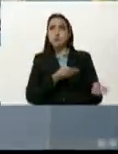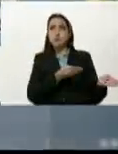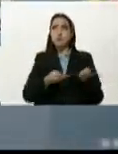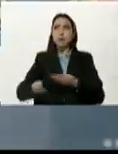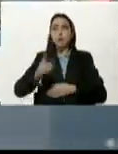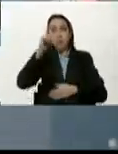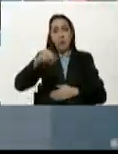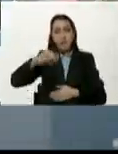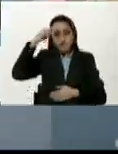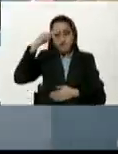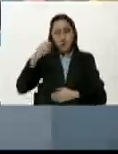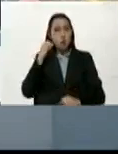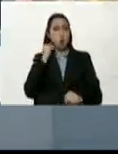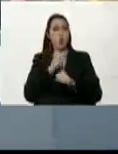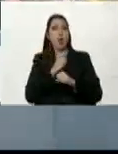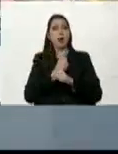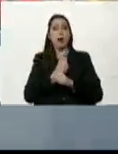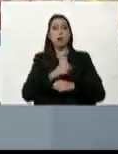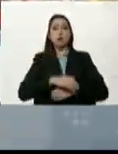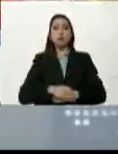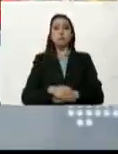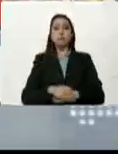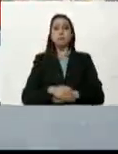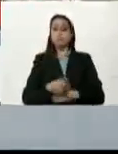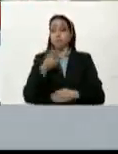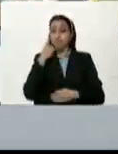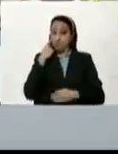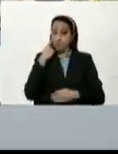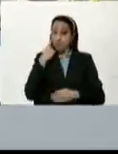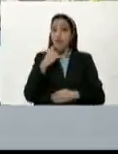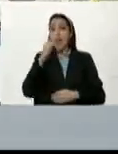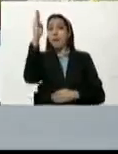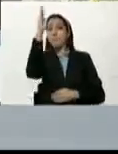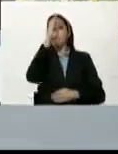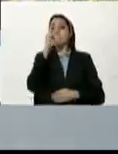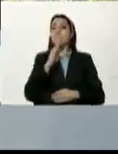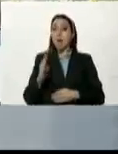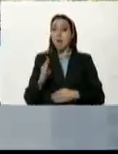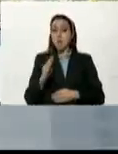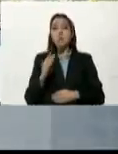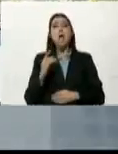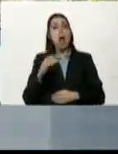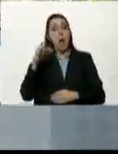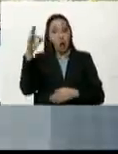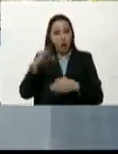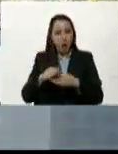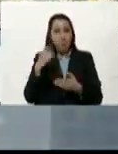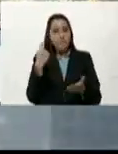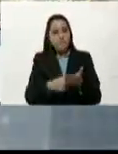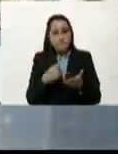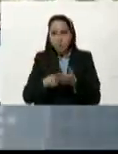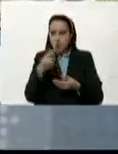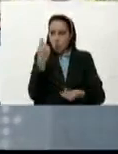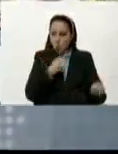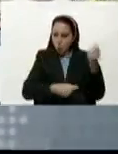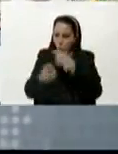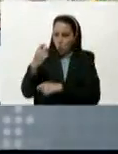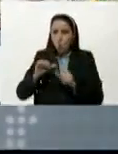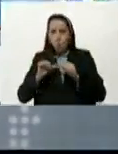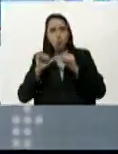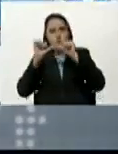produciendo trabajando mira aquí está brasil invirtiendo para la producción avanzando